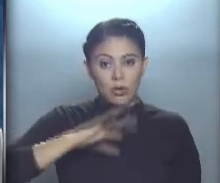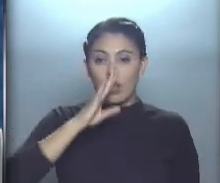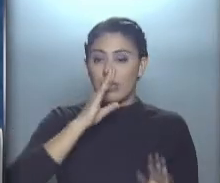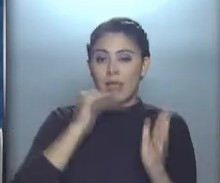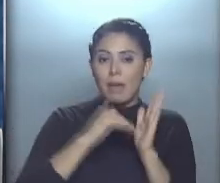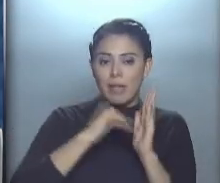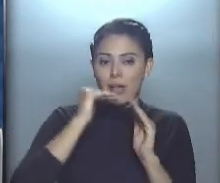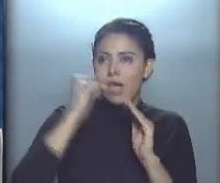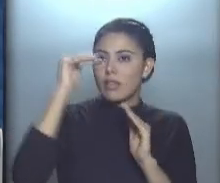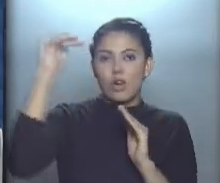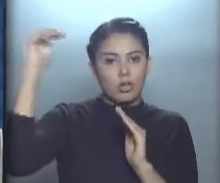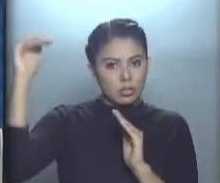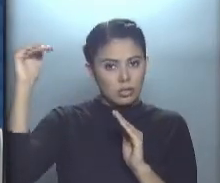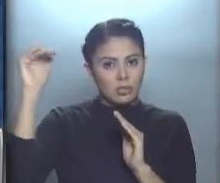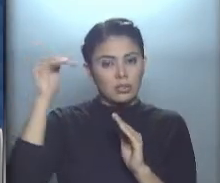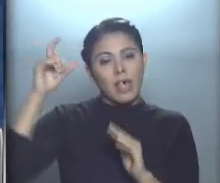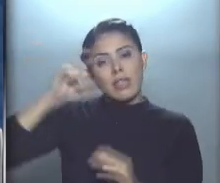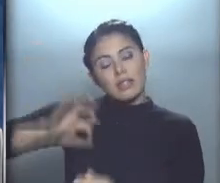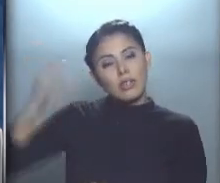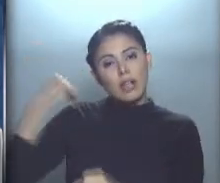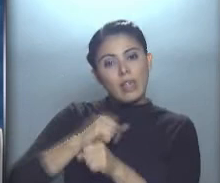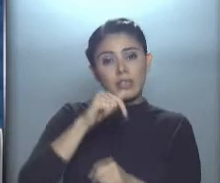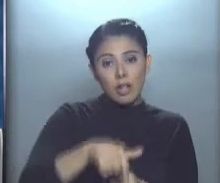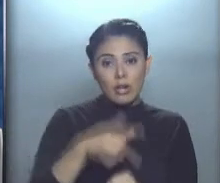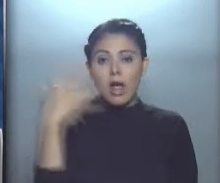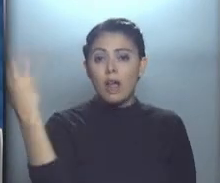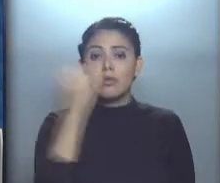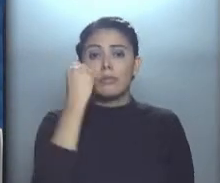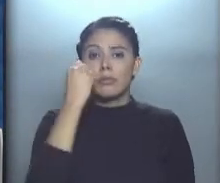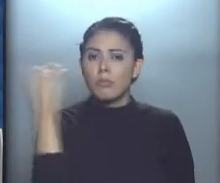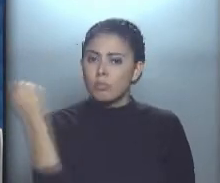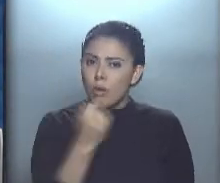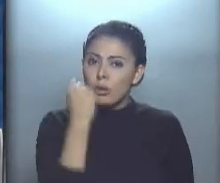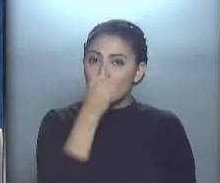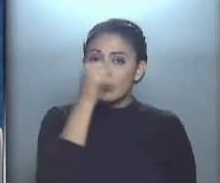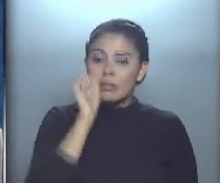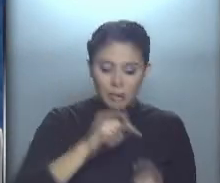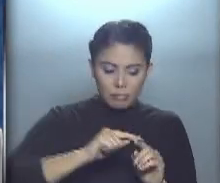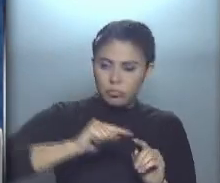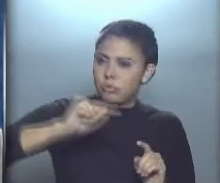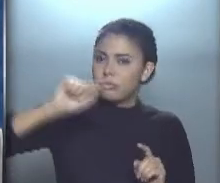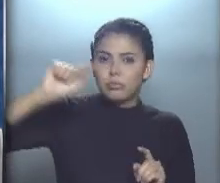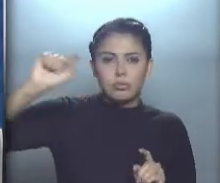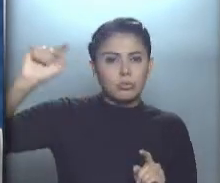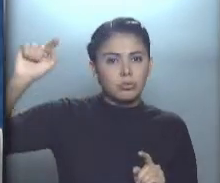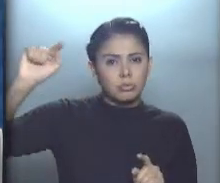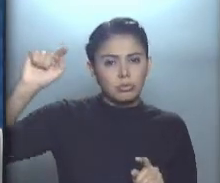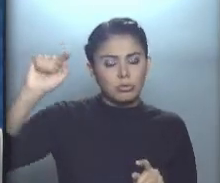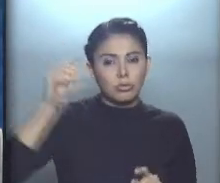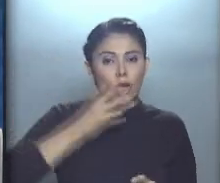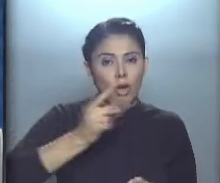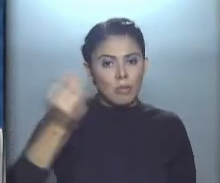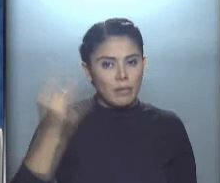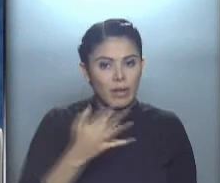categoría en los últimos 10 años ha tenido una recuperación significativa y un crecimiento en términos de poder adquisitivo